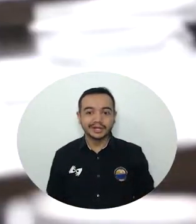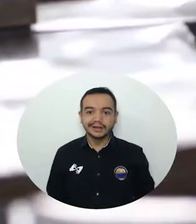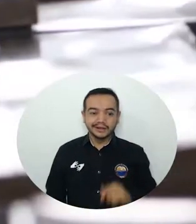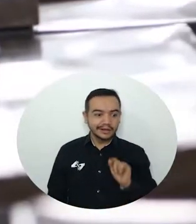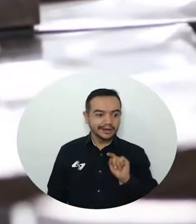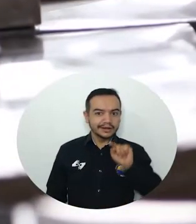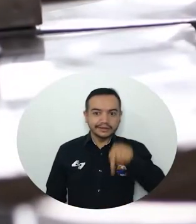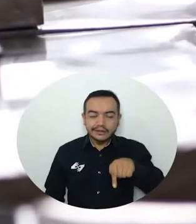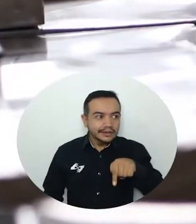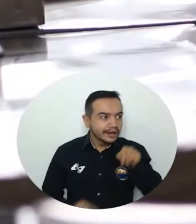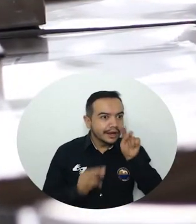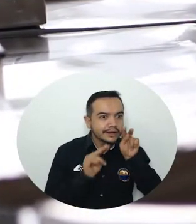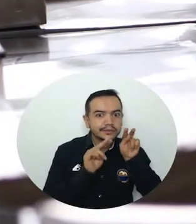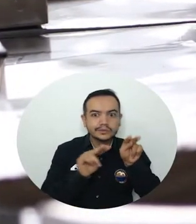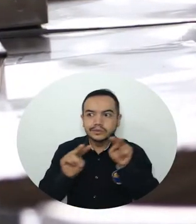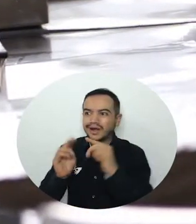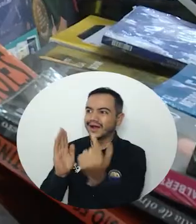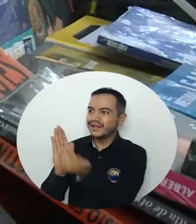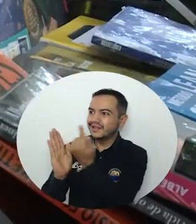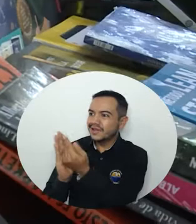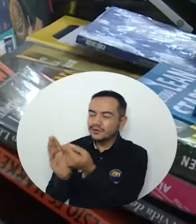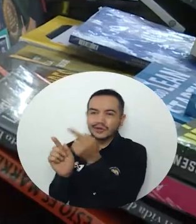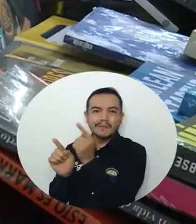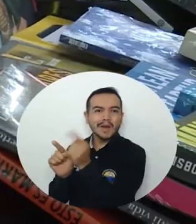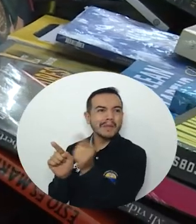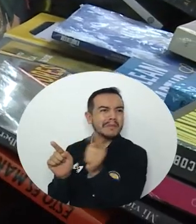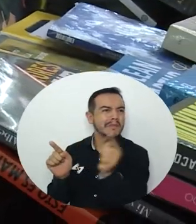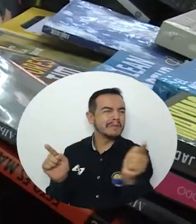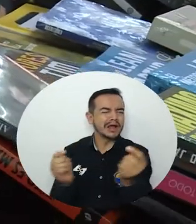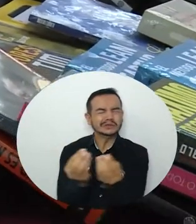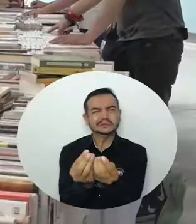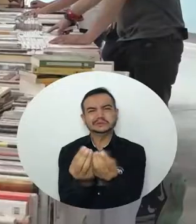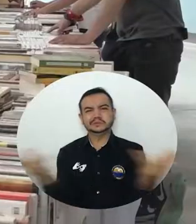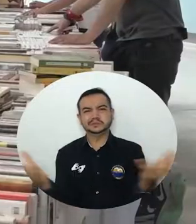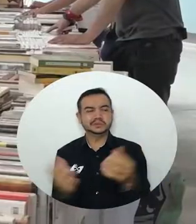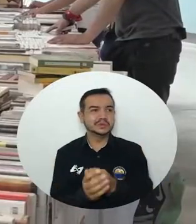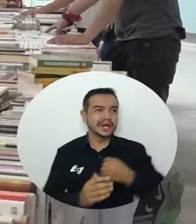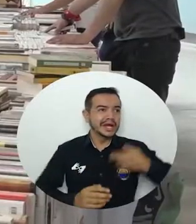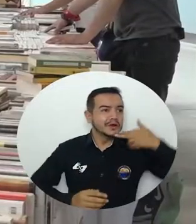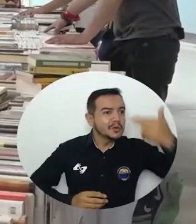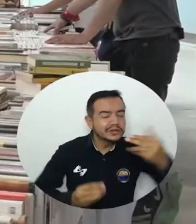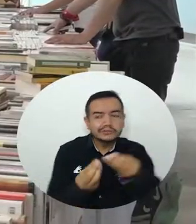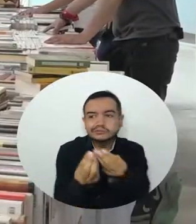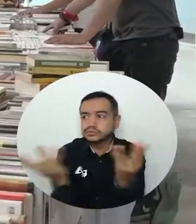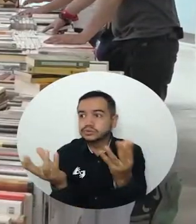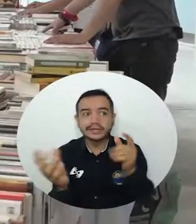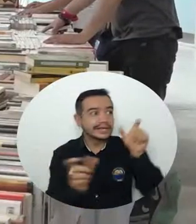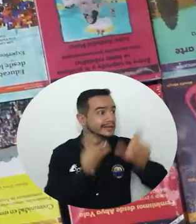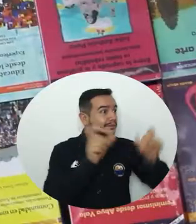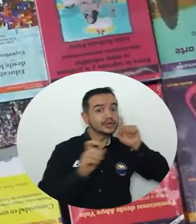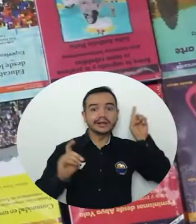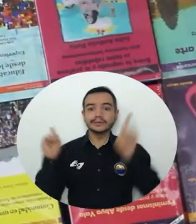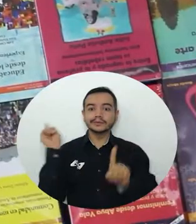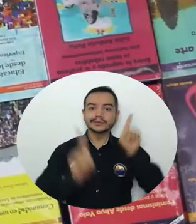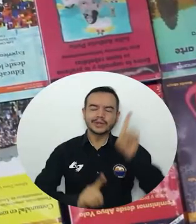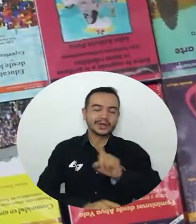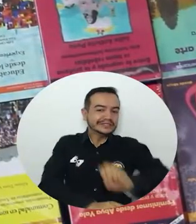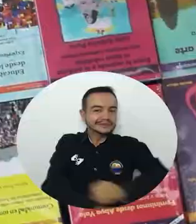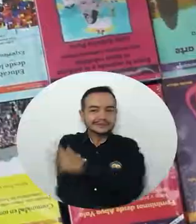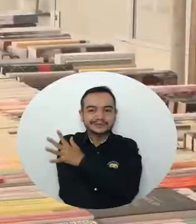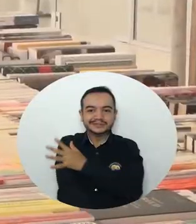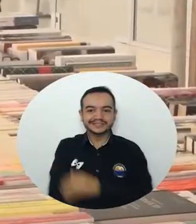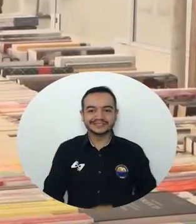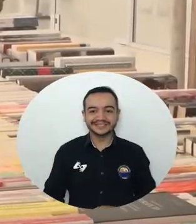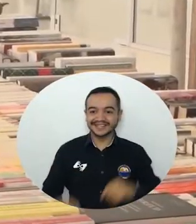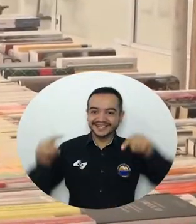con cientos de libros, con cientos de cuentos y que la gente llegue a disfrutar todo esto es maravilloso.